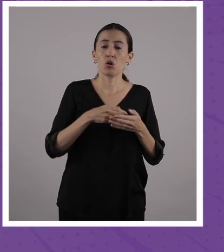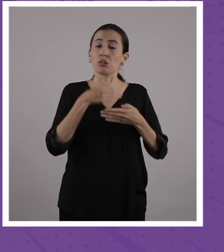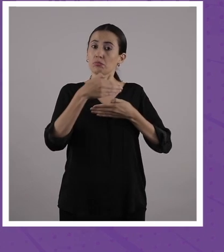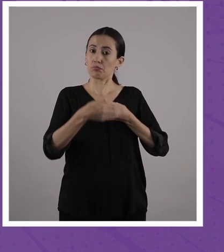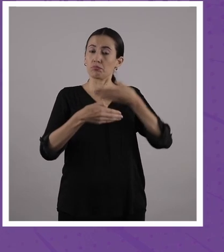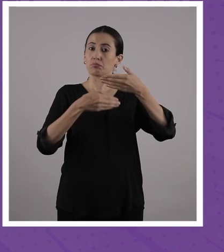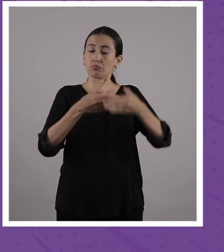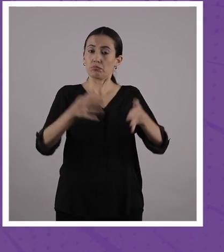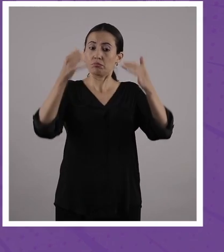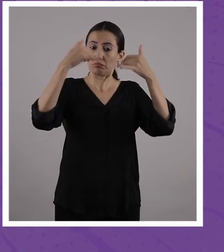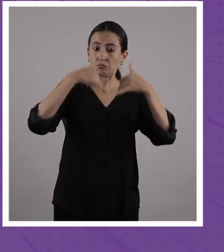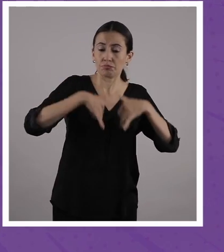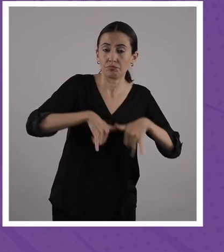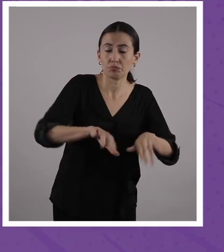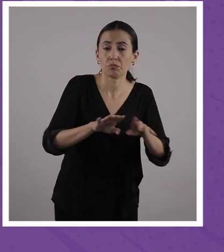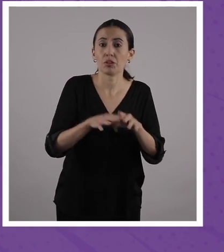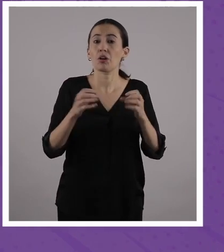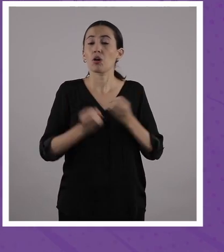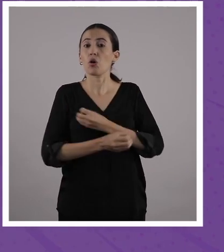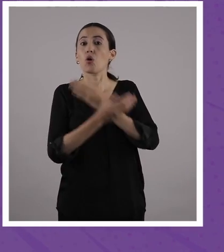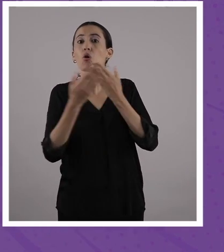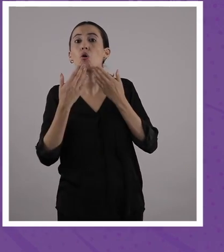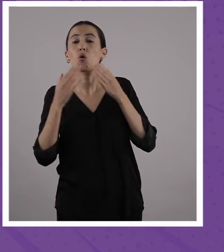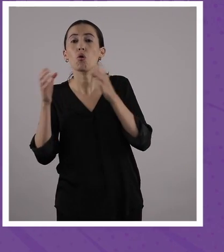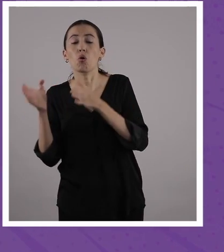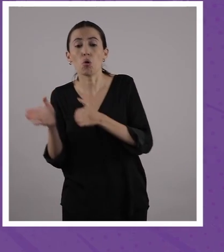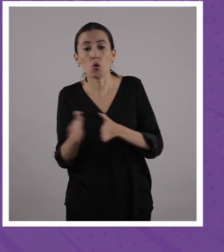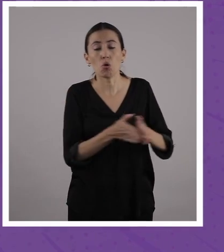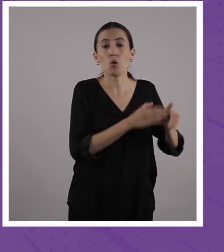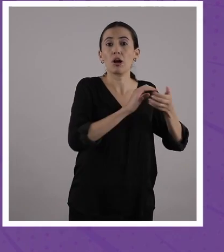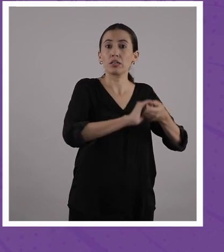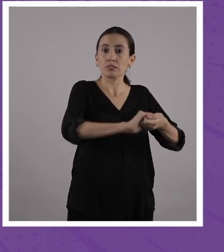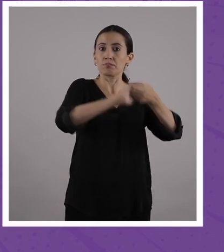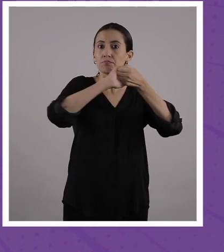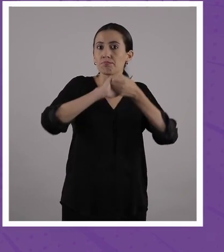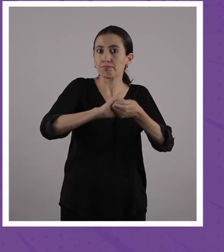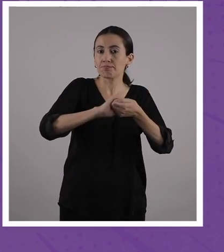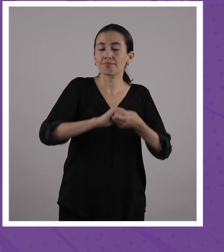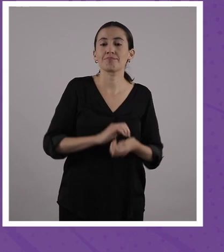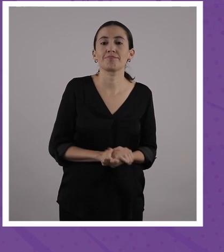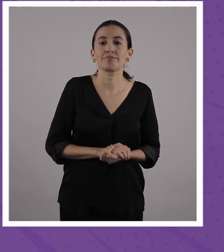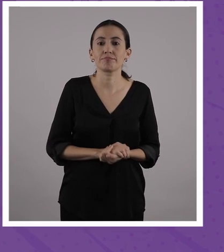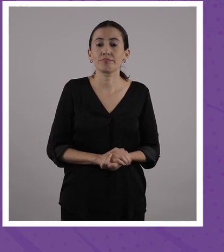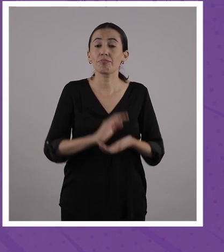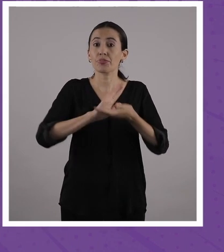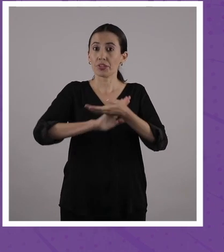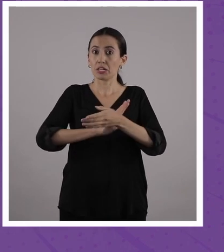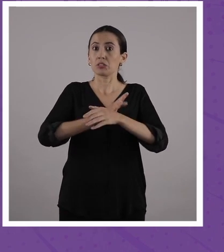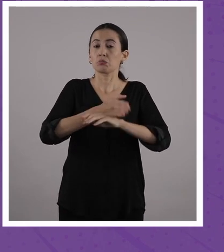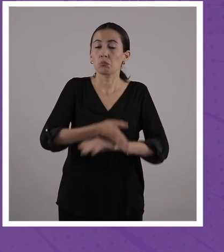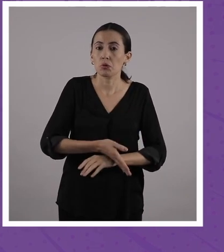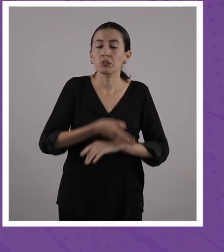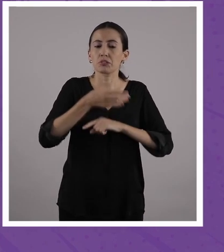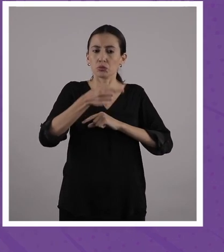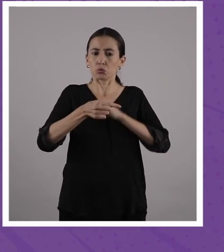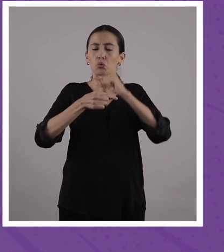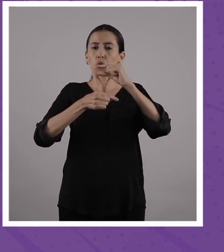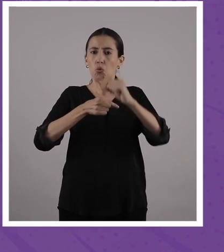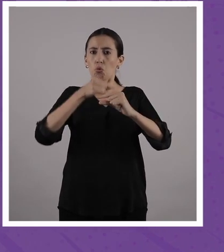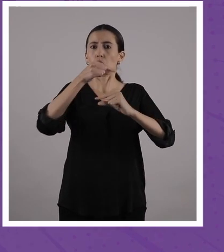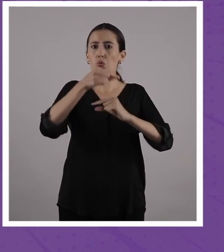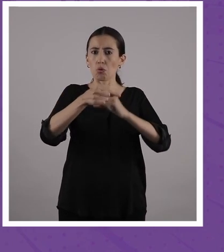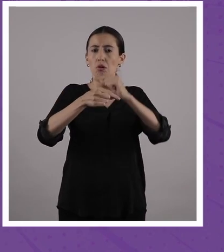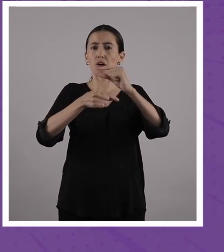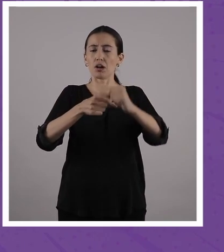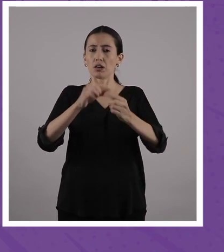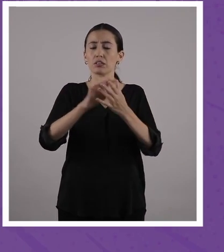Con el paso de los días, los jóvenes y las guacamayas se hicieron grandes amigos. Las guacamayas siguieron